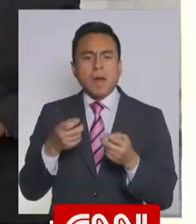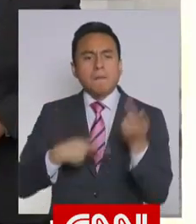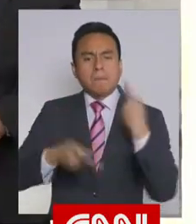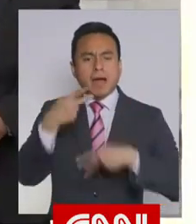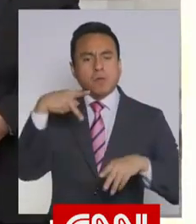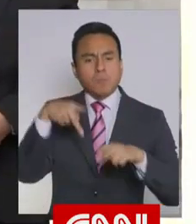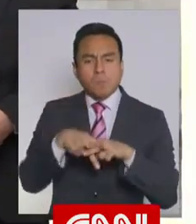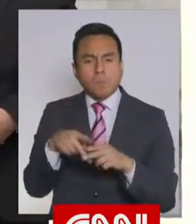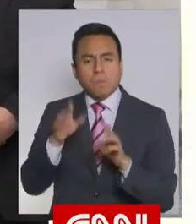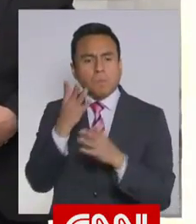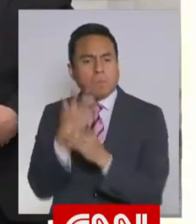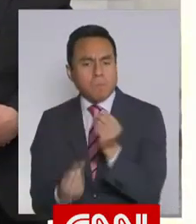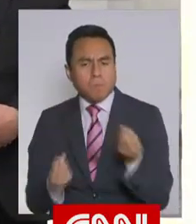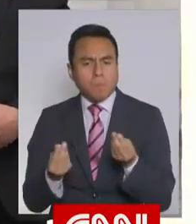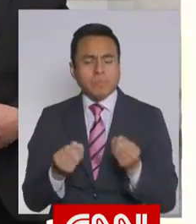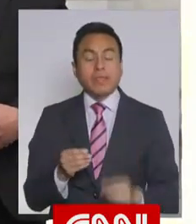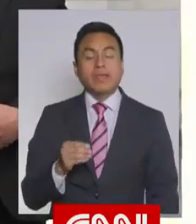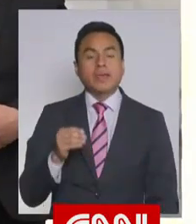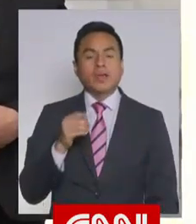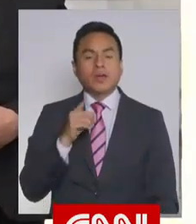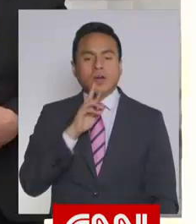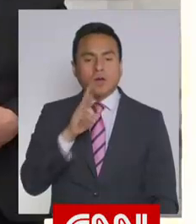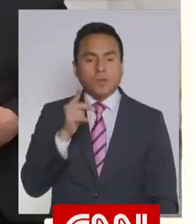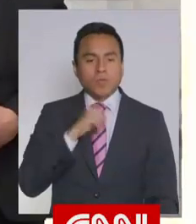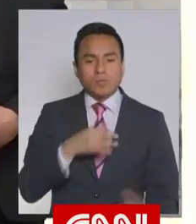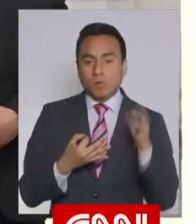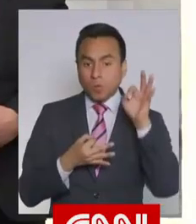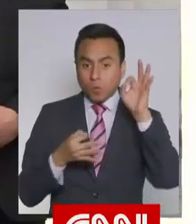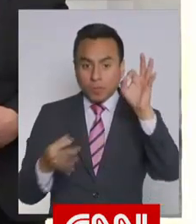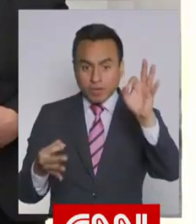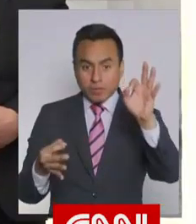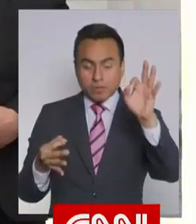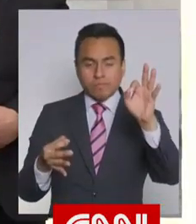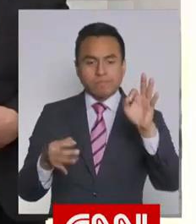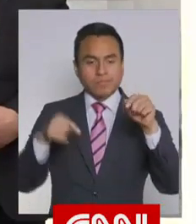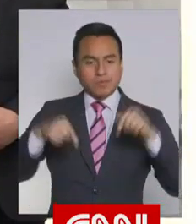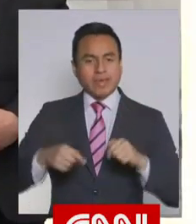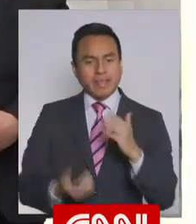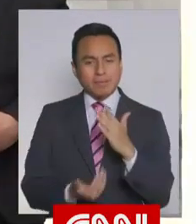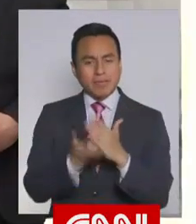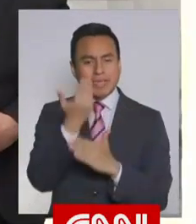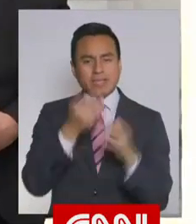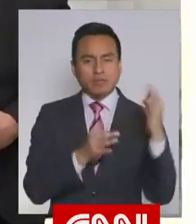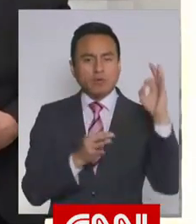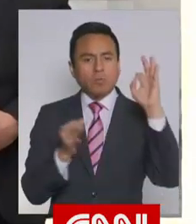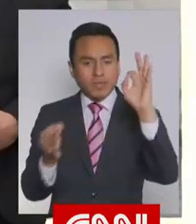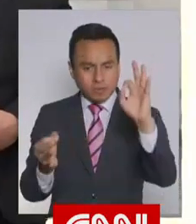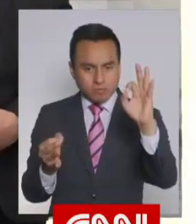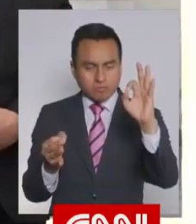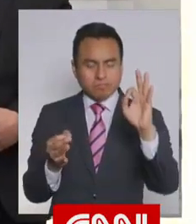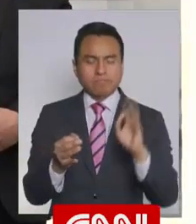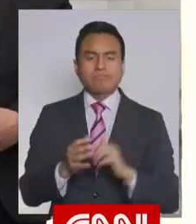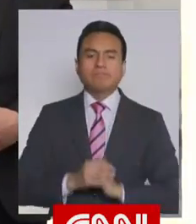el último documento entregamos hoy día en la mañana tubo